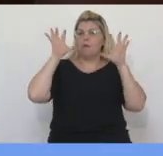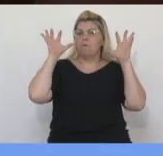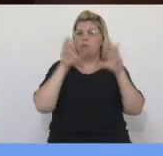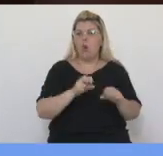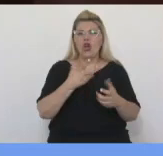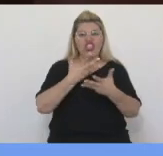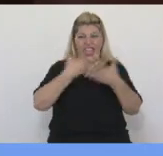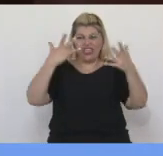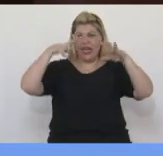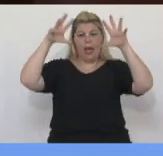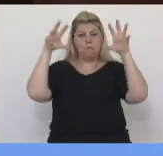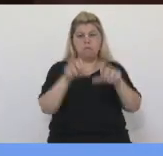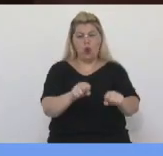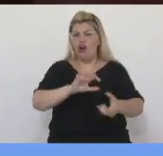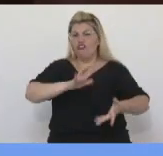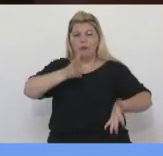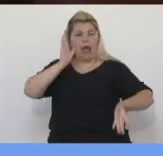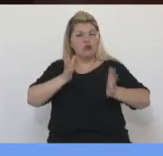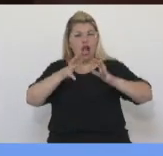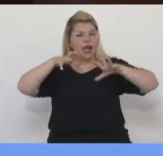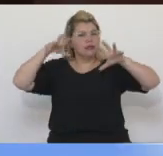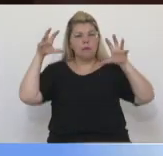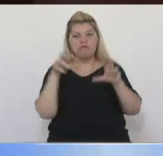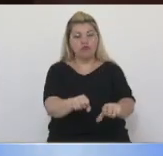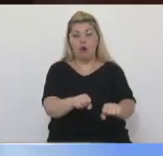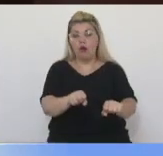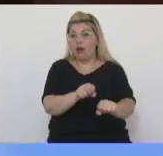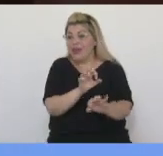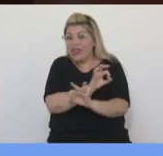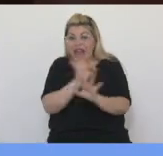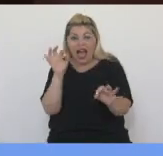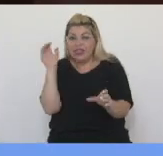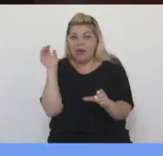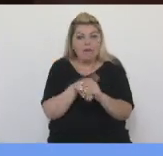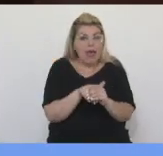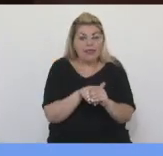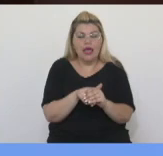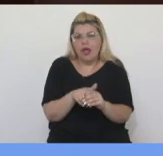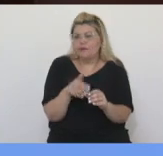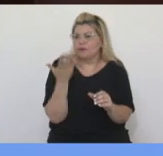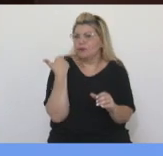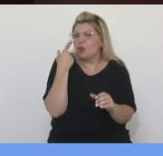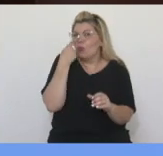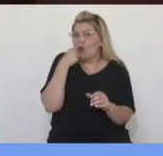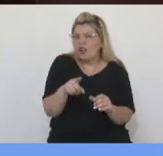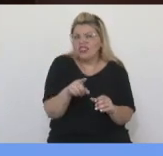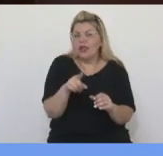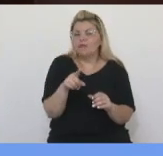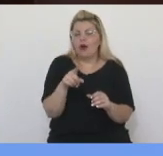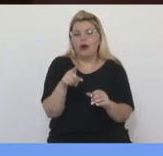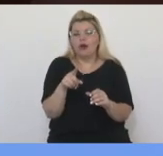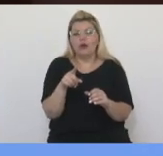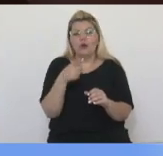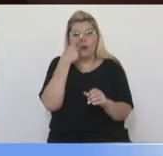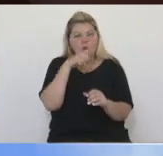día con actos violentas sin que nadie reaccione en uno de ellos el último que fue una maniobra